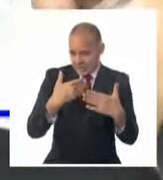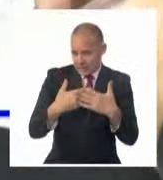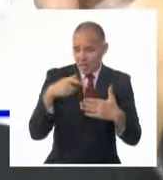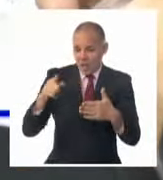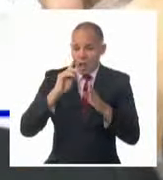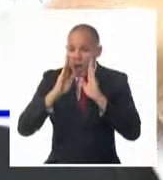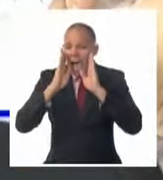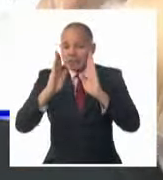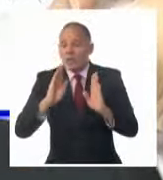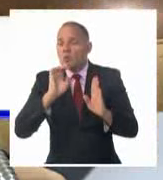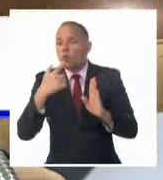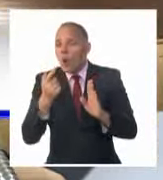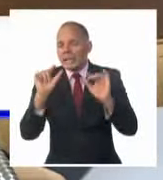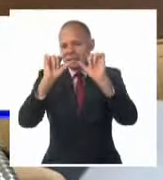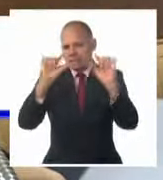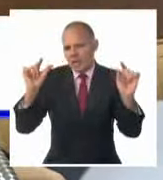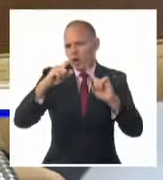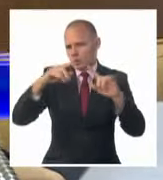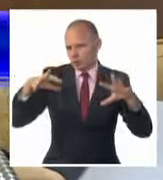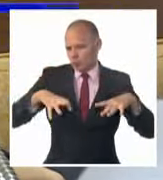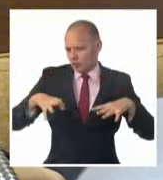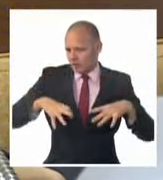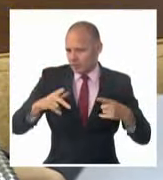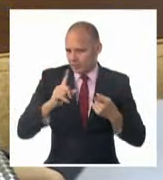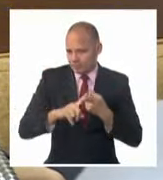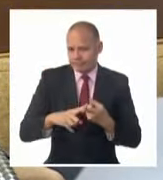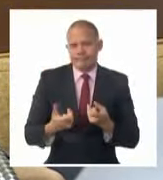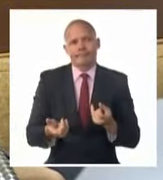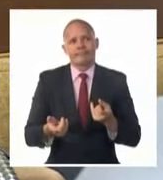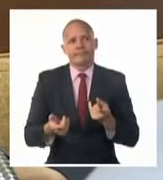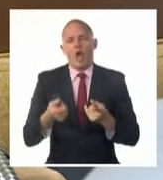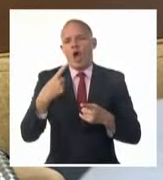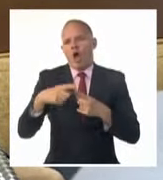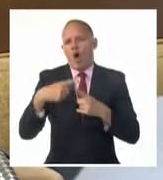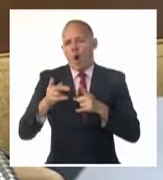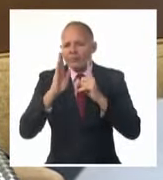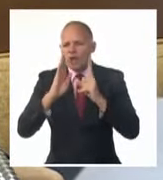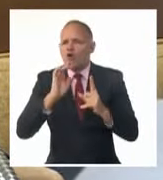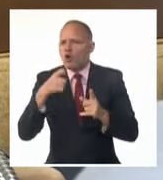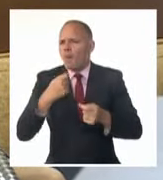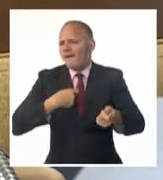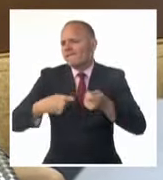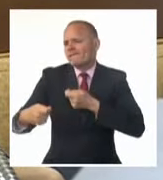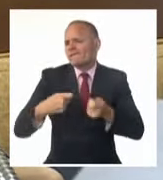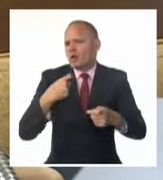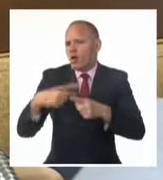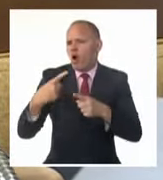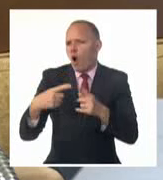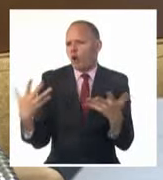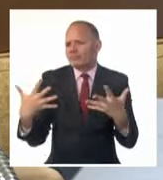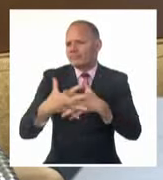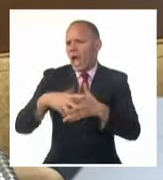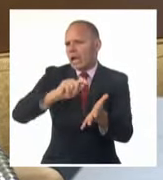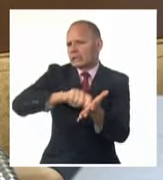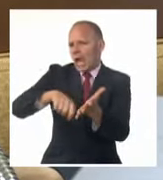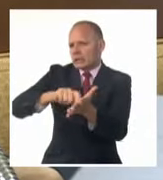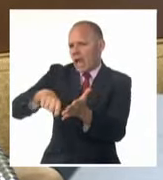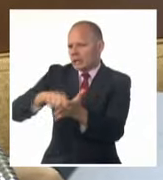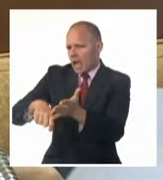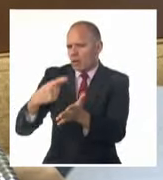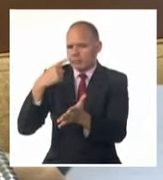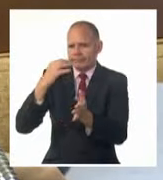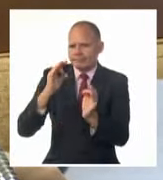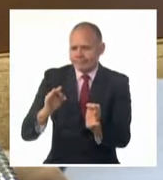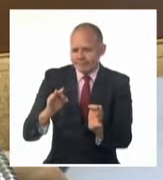al tiempo que le damos seguimiento a las negociaciones, debemos pensar cómo replicar